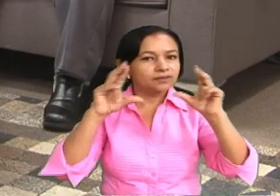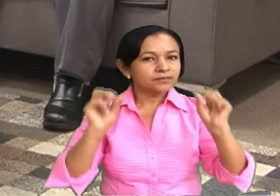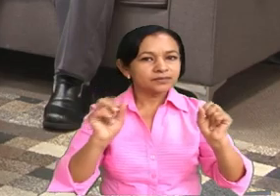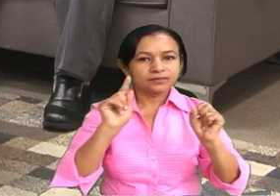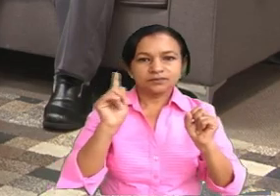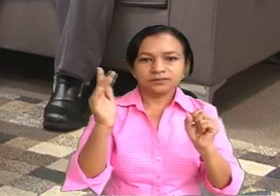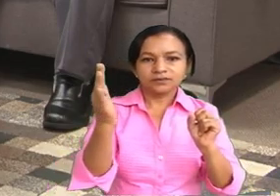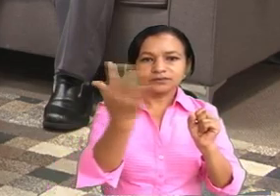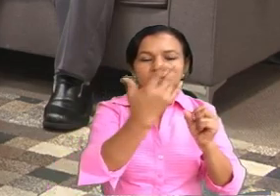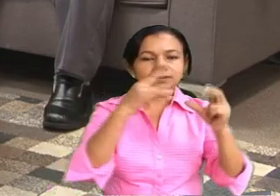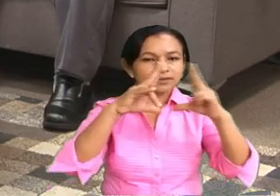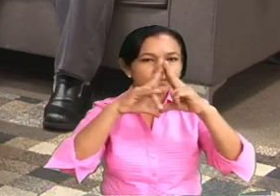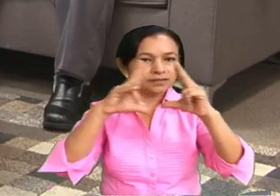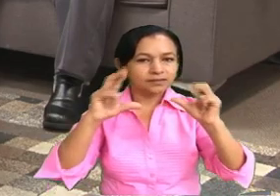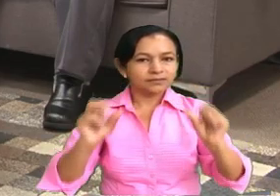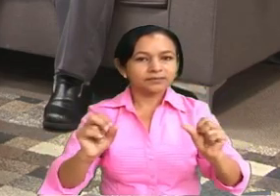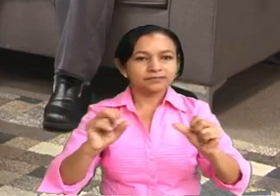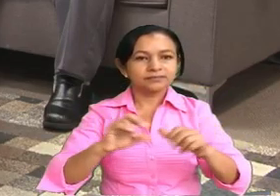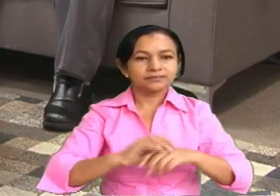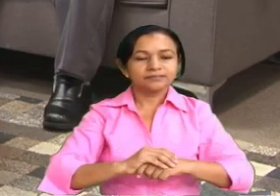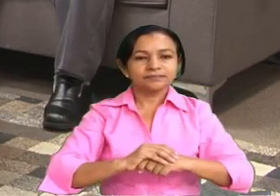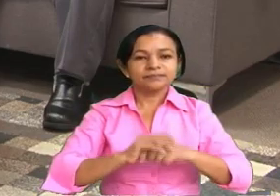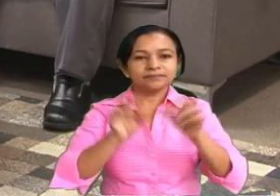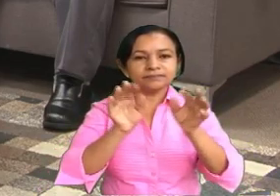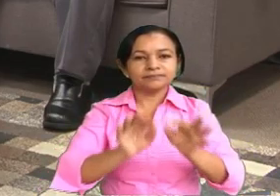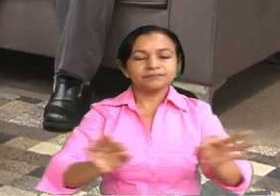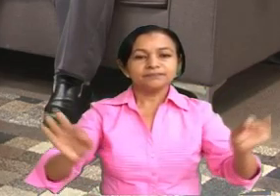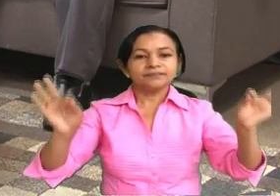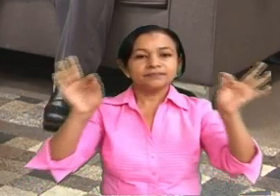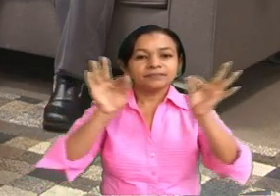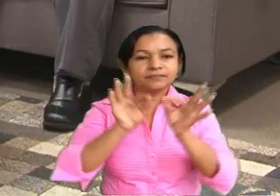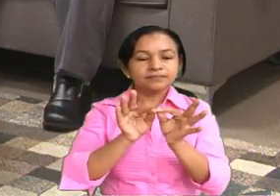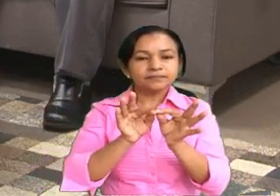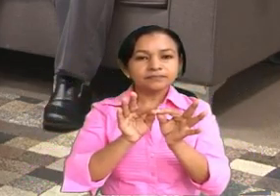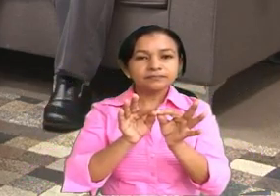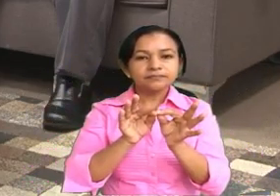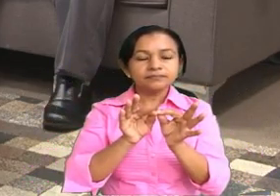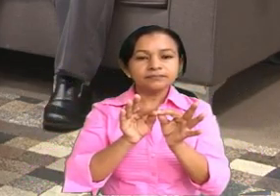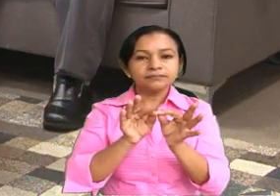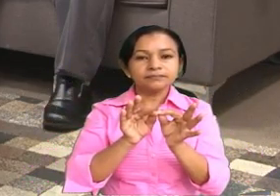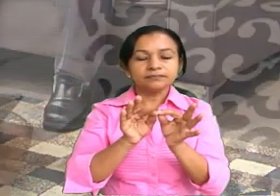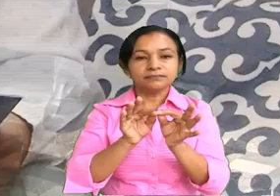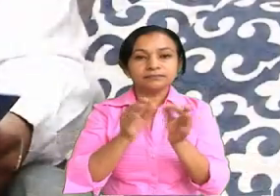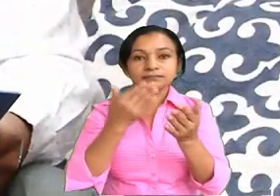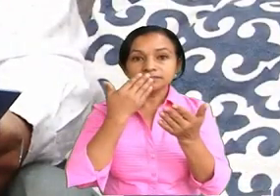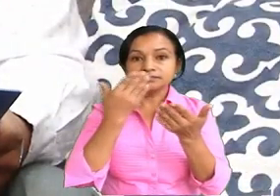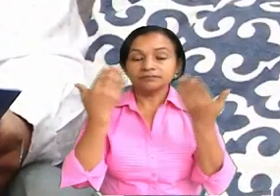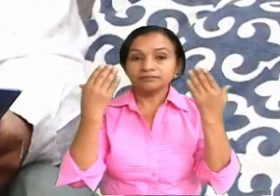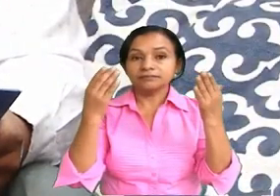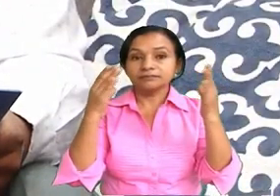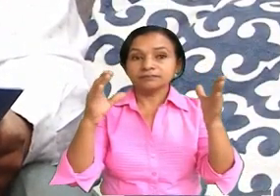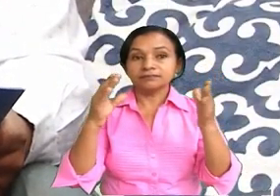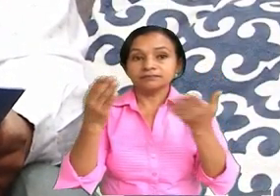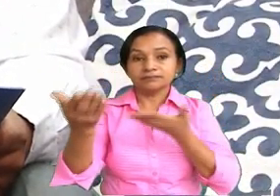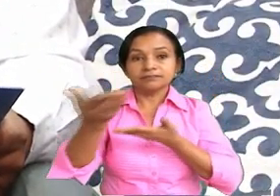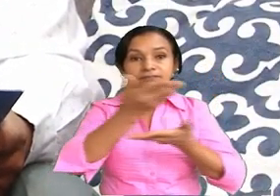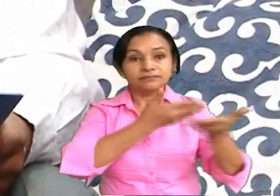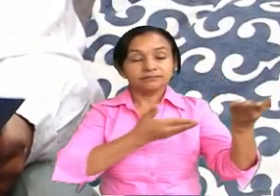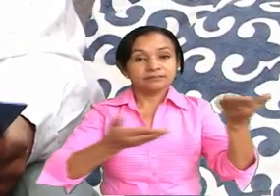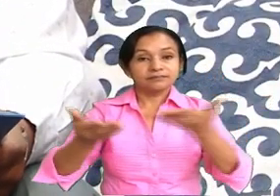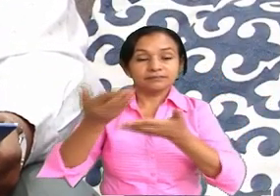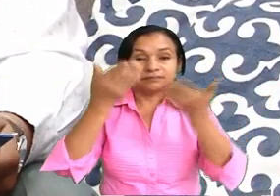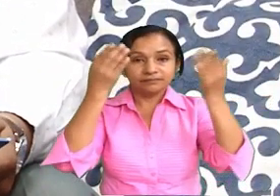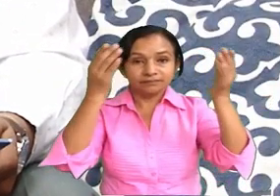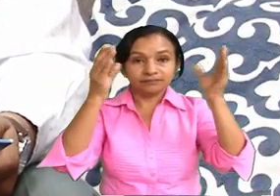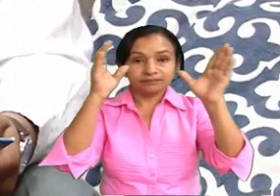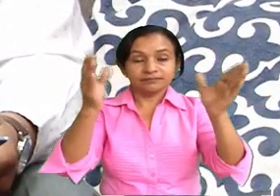todos somos una Nicaragua. Es muy importante y sin duda alguna creo que ganaría muchos adeptos un proceso de intercambio